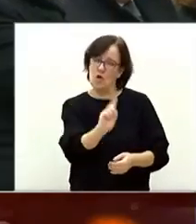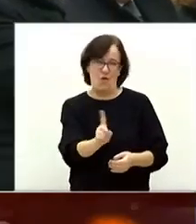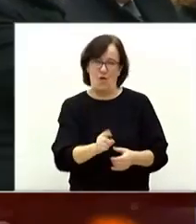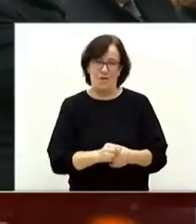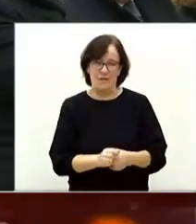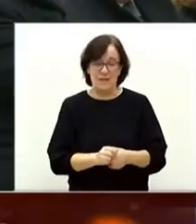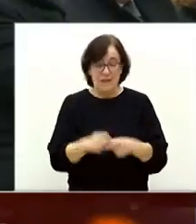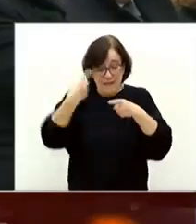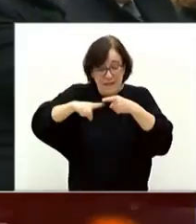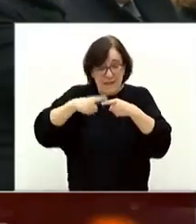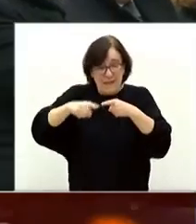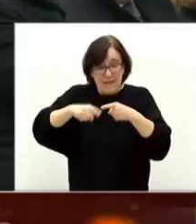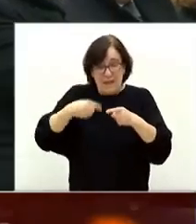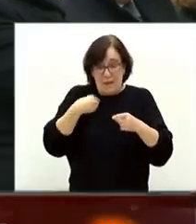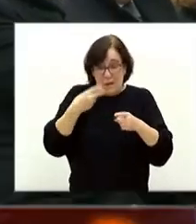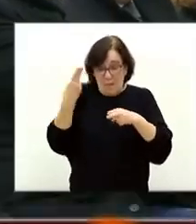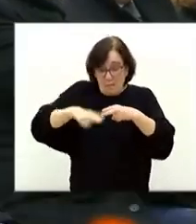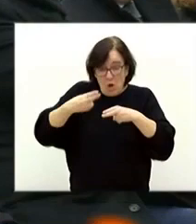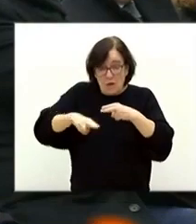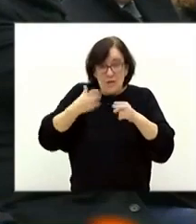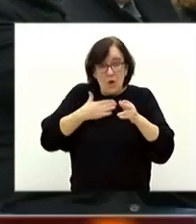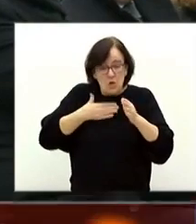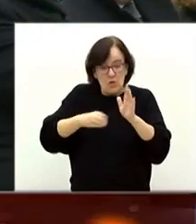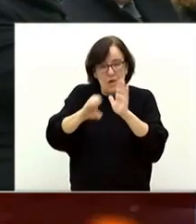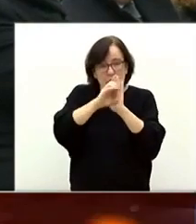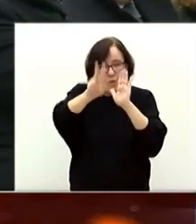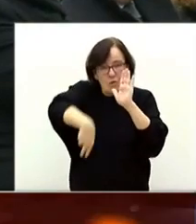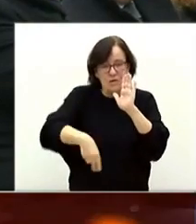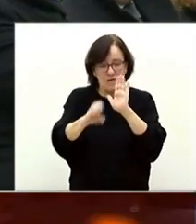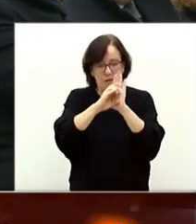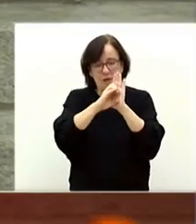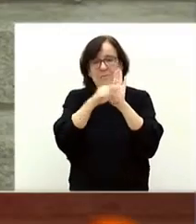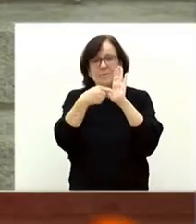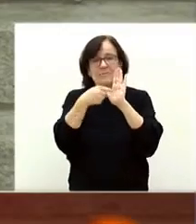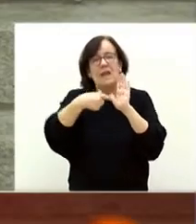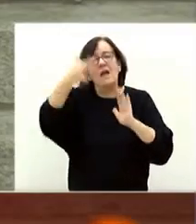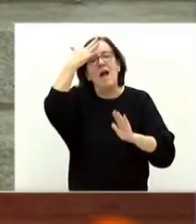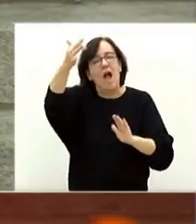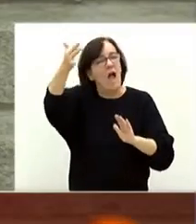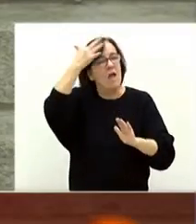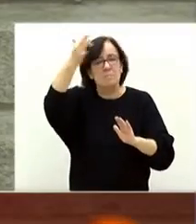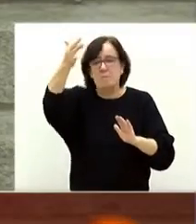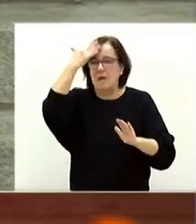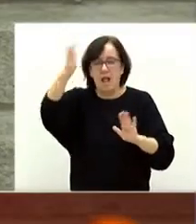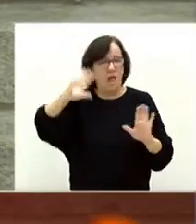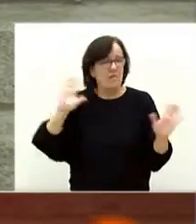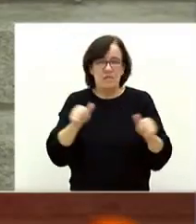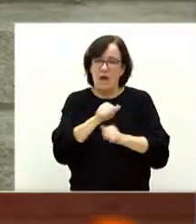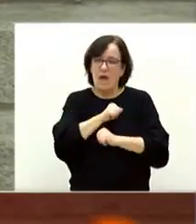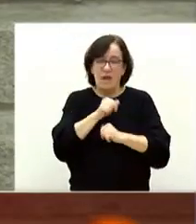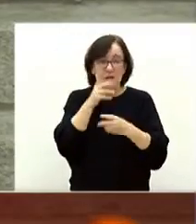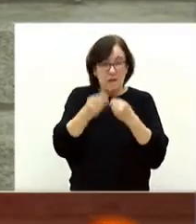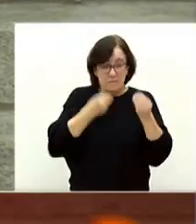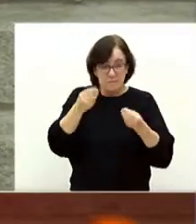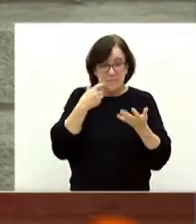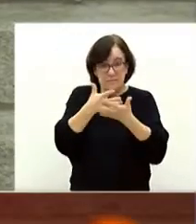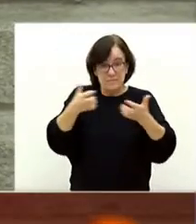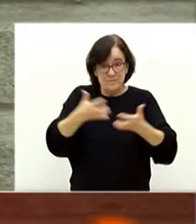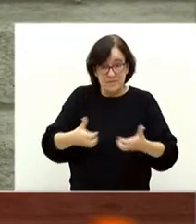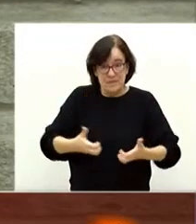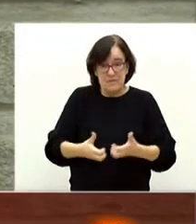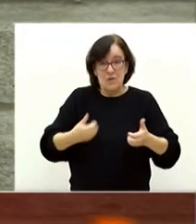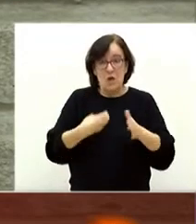La materia política de nuestra Constitución es la esperanza. Así se proclama en el pórtico del